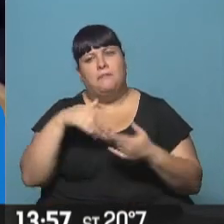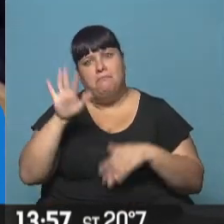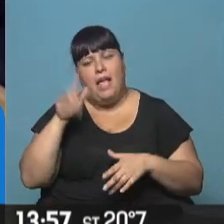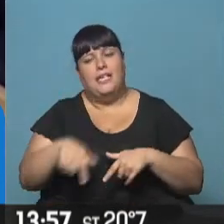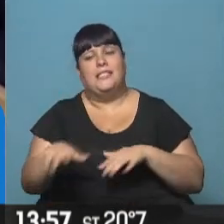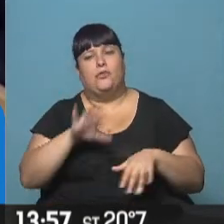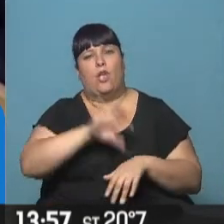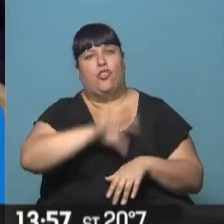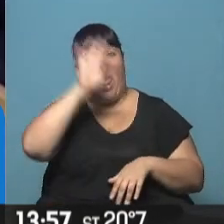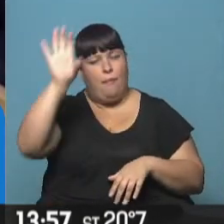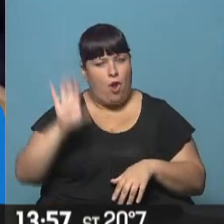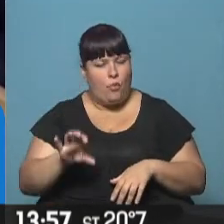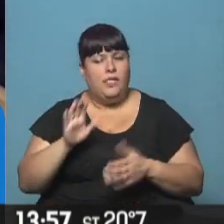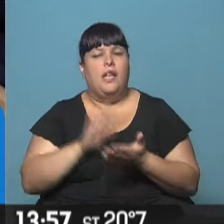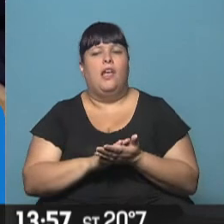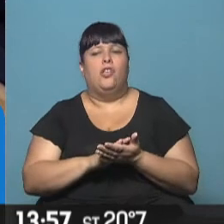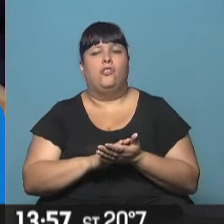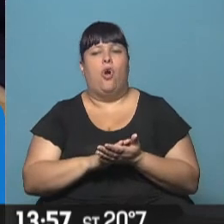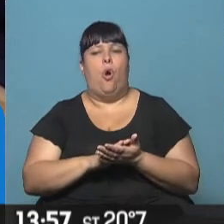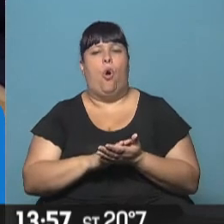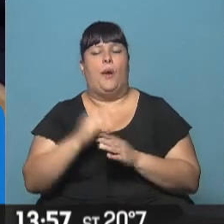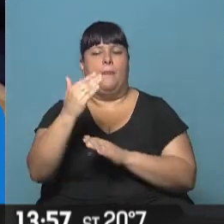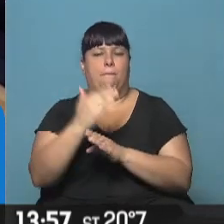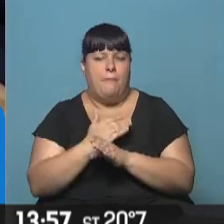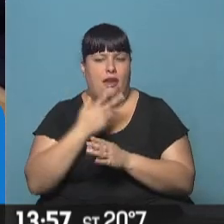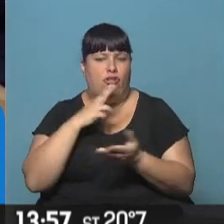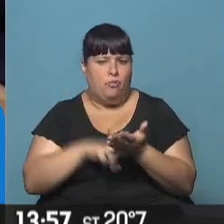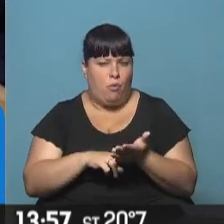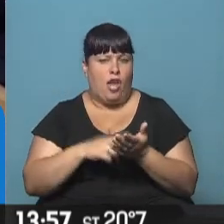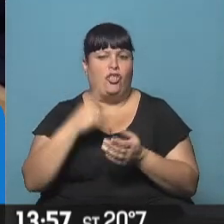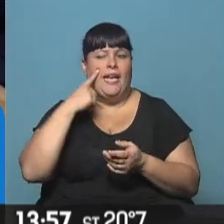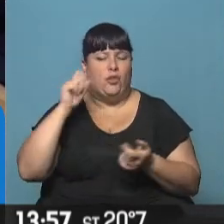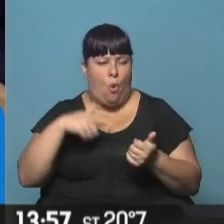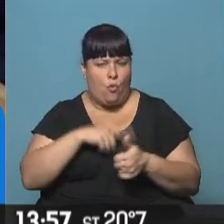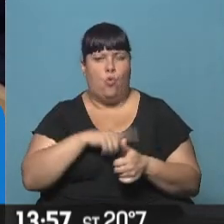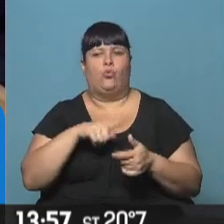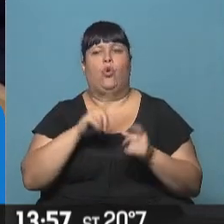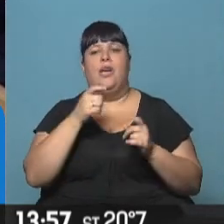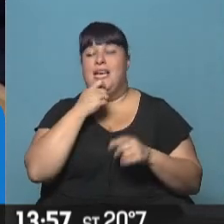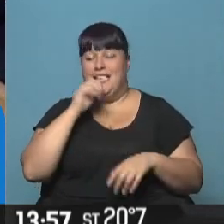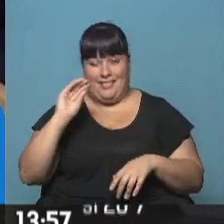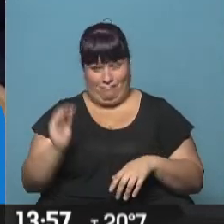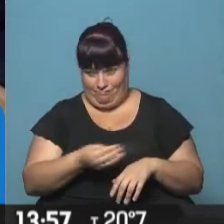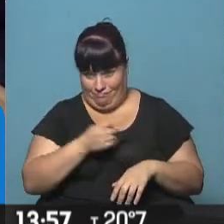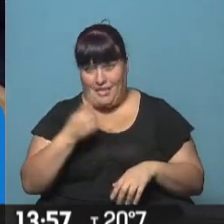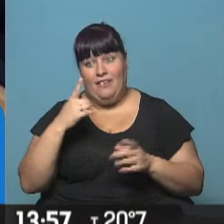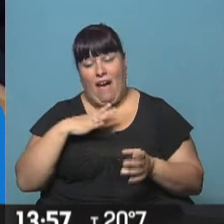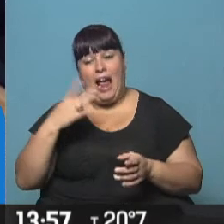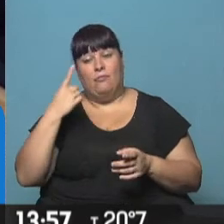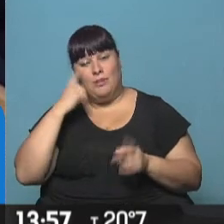están haciendo las provincias en términos de reducción de impuestos a los ingresos brutos. Si no logramos que los municipios